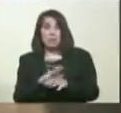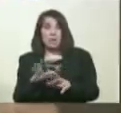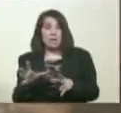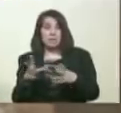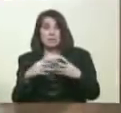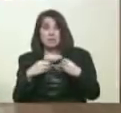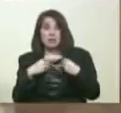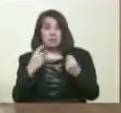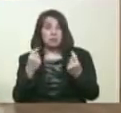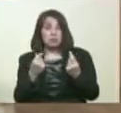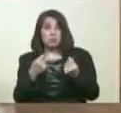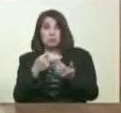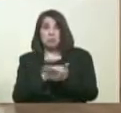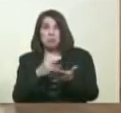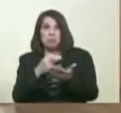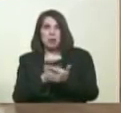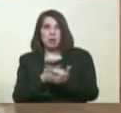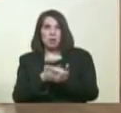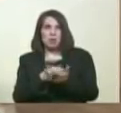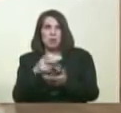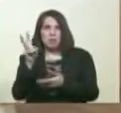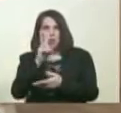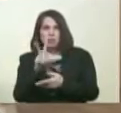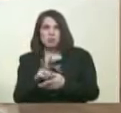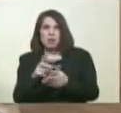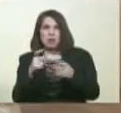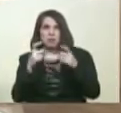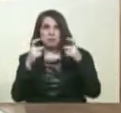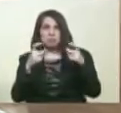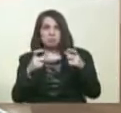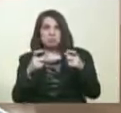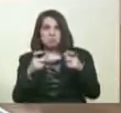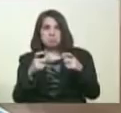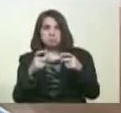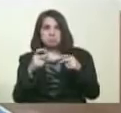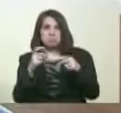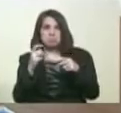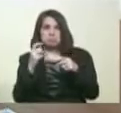en Petro, en Venezuela. ¿Algún problema?